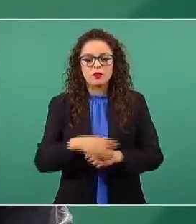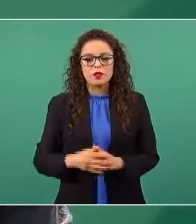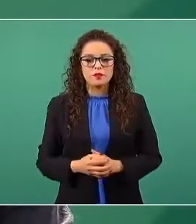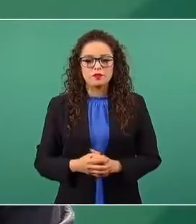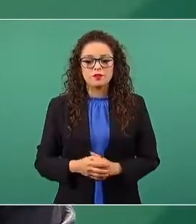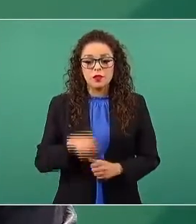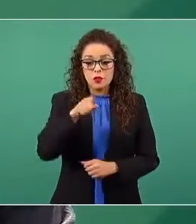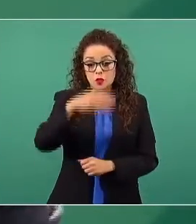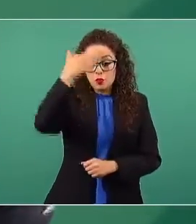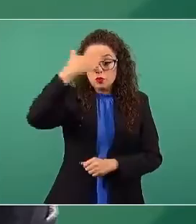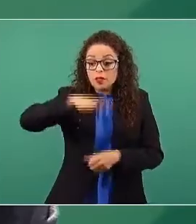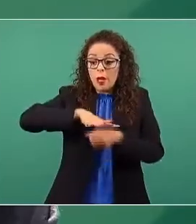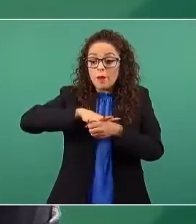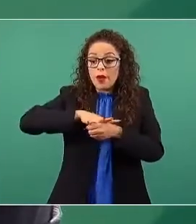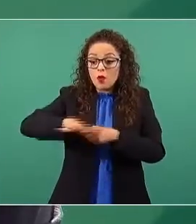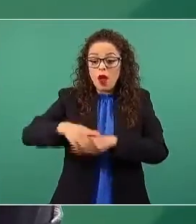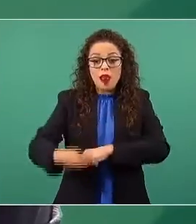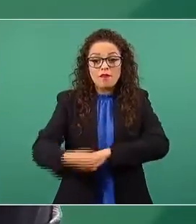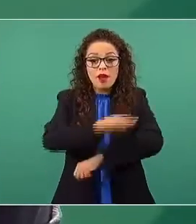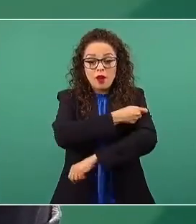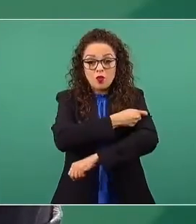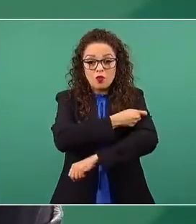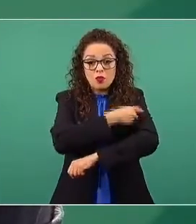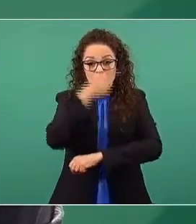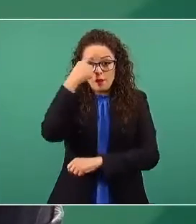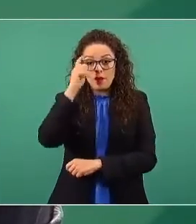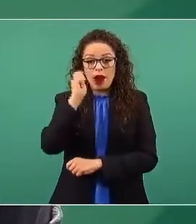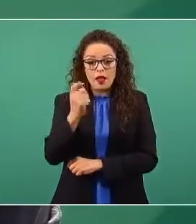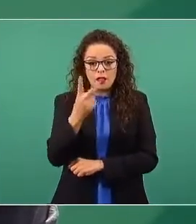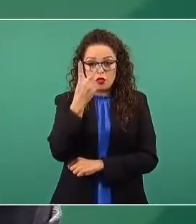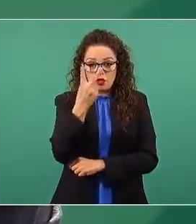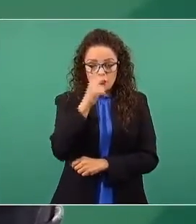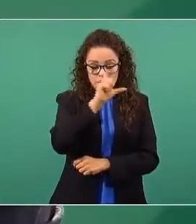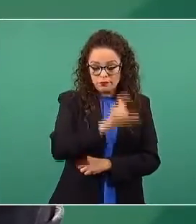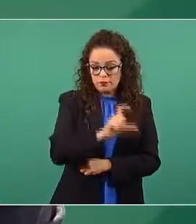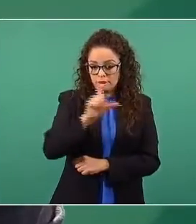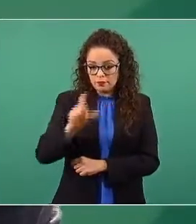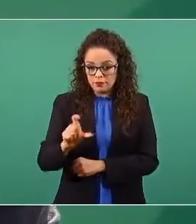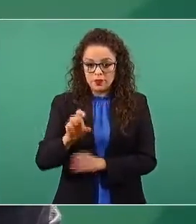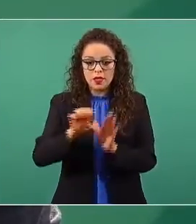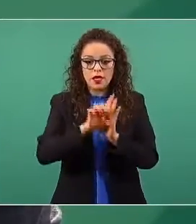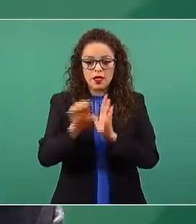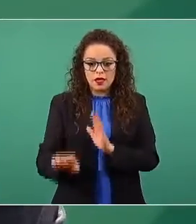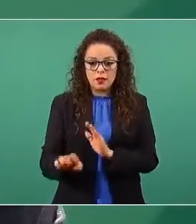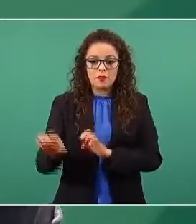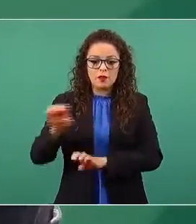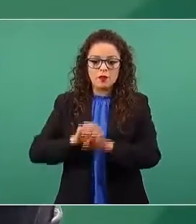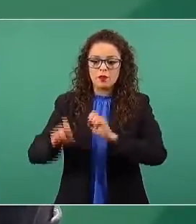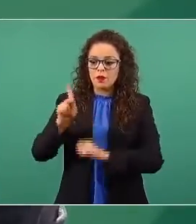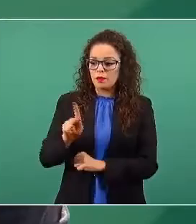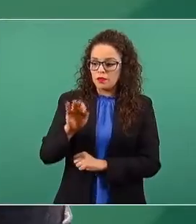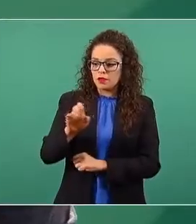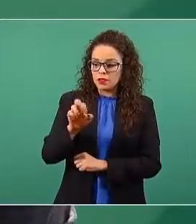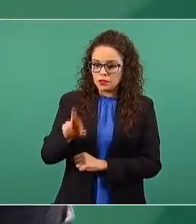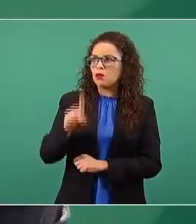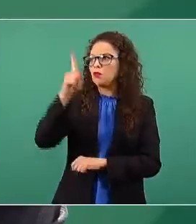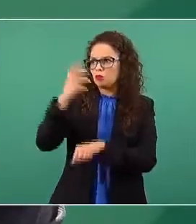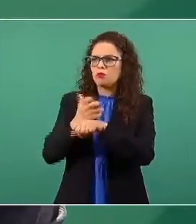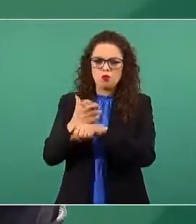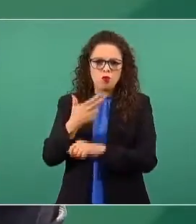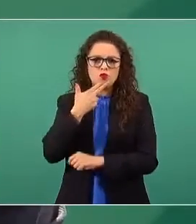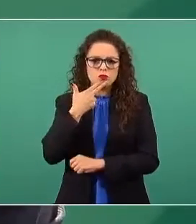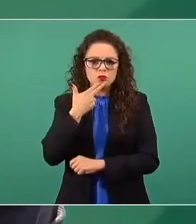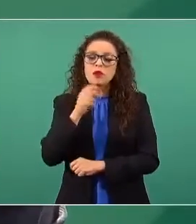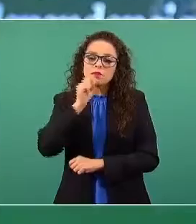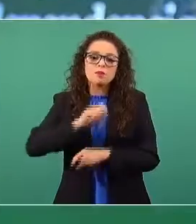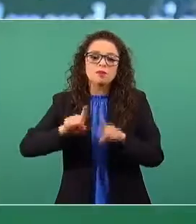cuál fue la vacuna que se le puso para los esquemas de doble dosis, por ejemplo, la vacuna Pfizer la está usando Estados Unidos, la estamos usando